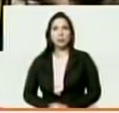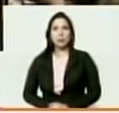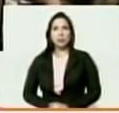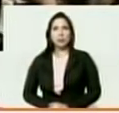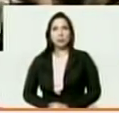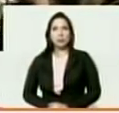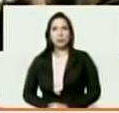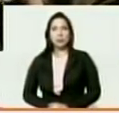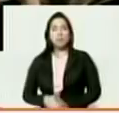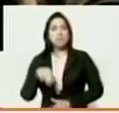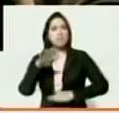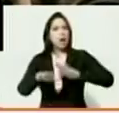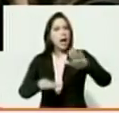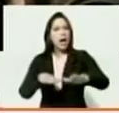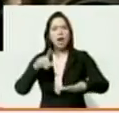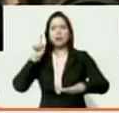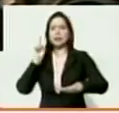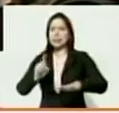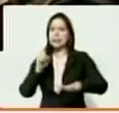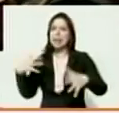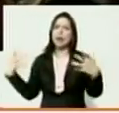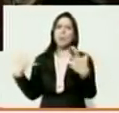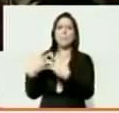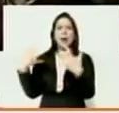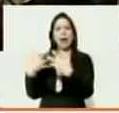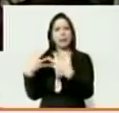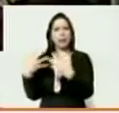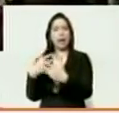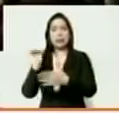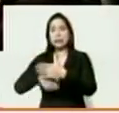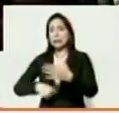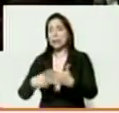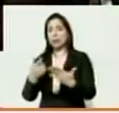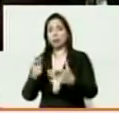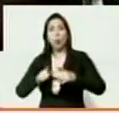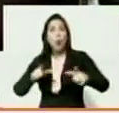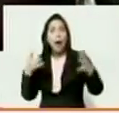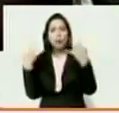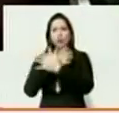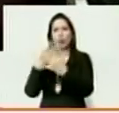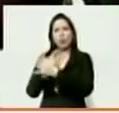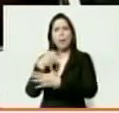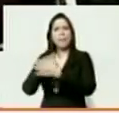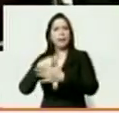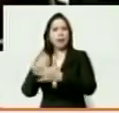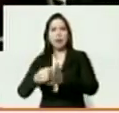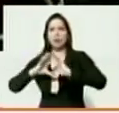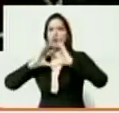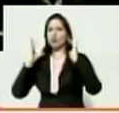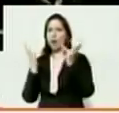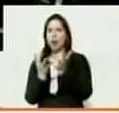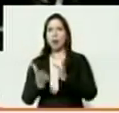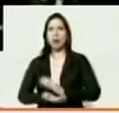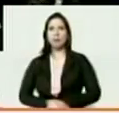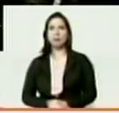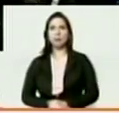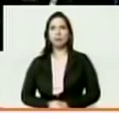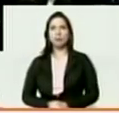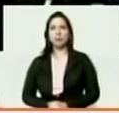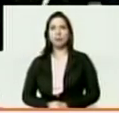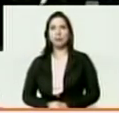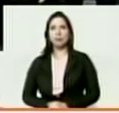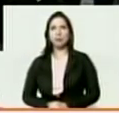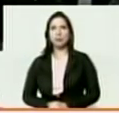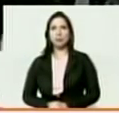Paso necesario en una batalla que, sin lugar a dudas, es una batalla de carácter mundial. Sin lugar a dudas.